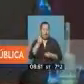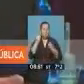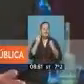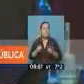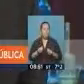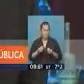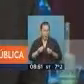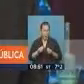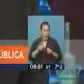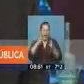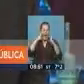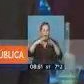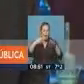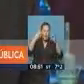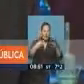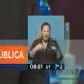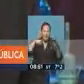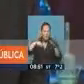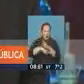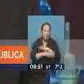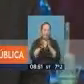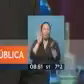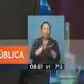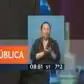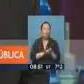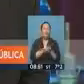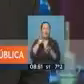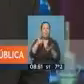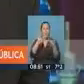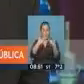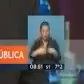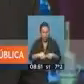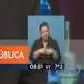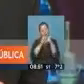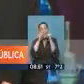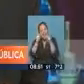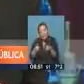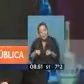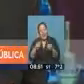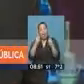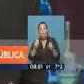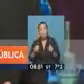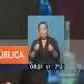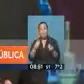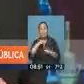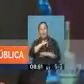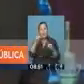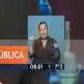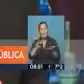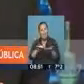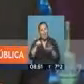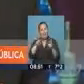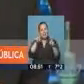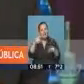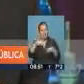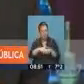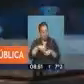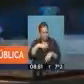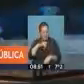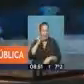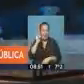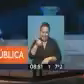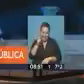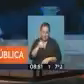para interiorizarse sobre el proyecto y a la vez también para, bueno, decirle a los senadores que está este tema pendiente.